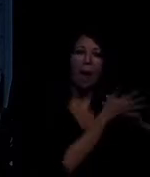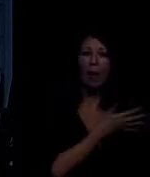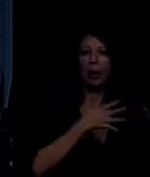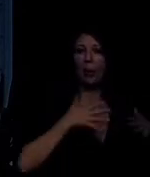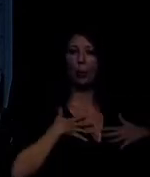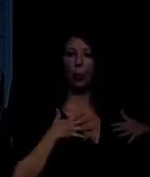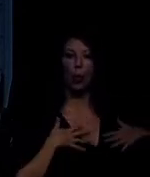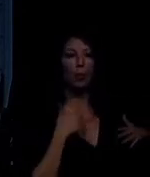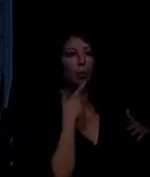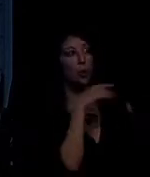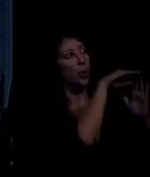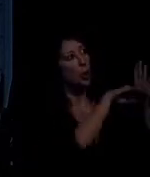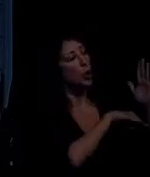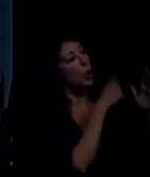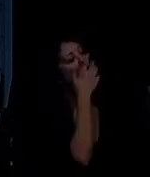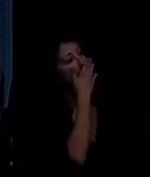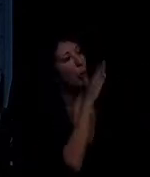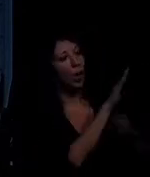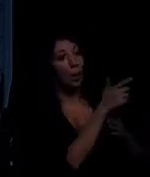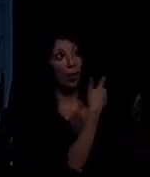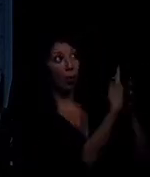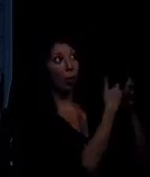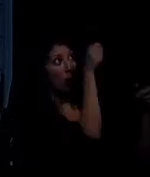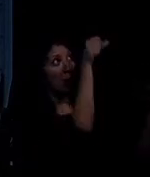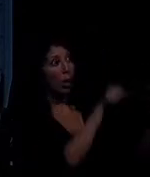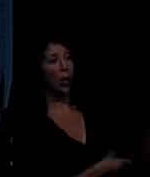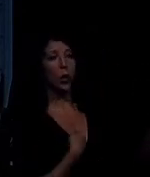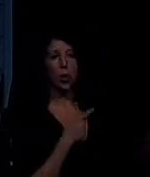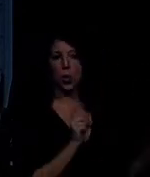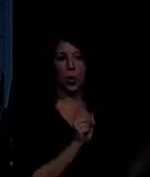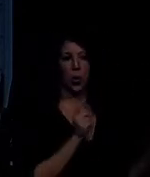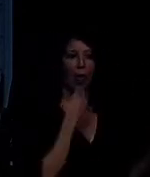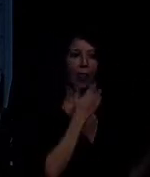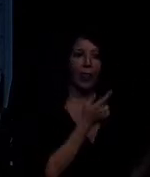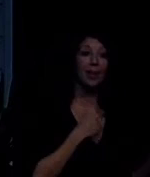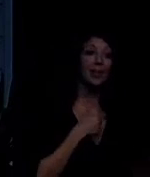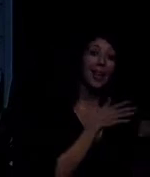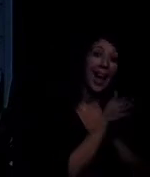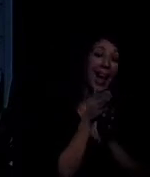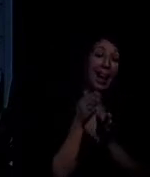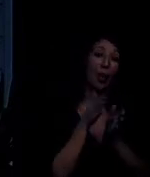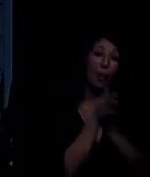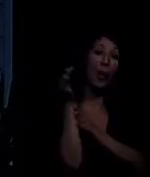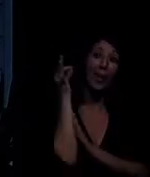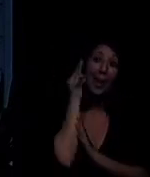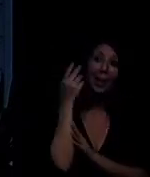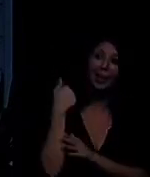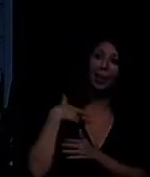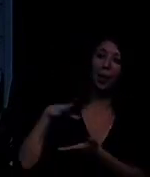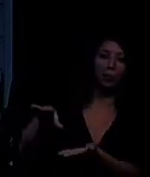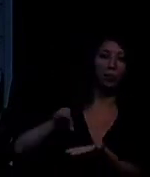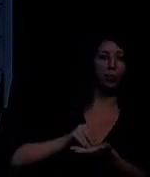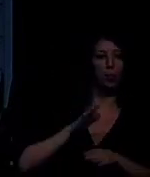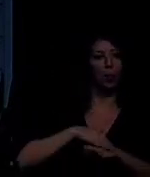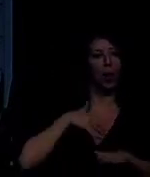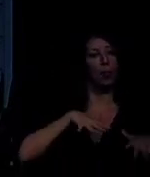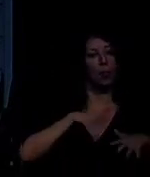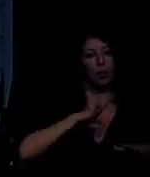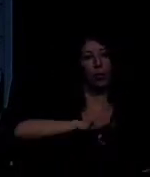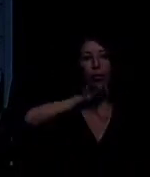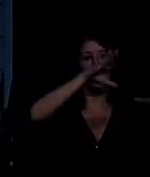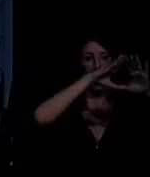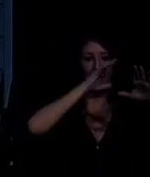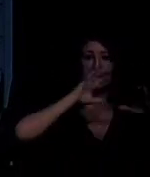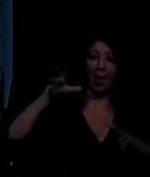patriarcado el que nos dé pautas de comportamiento, sino que los asesinatos de nuestras compañeras sean hitos de lucha del movimiento feminista, ¿no? Que sean hitos de